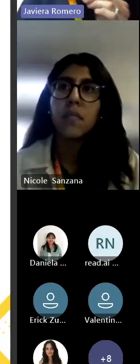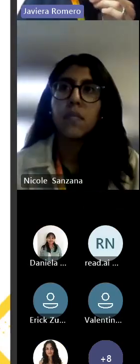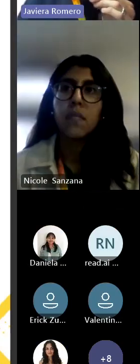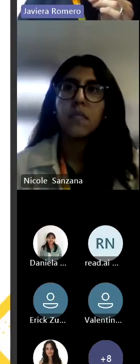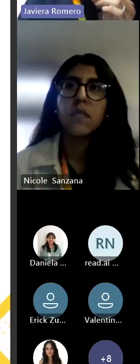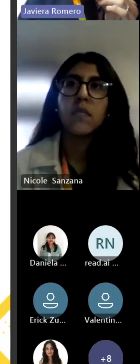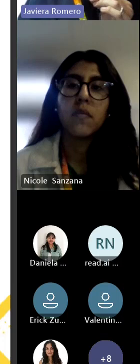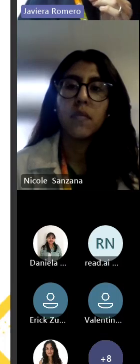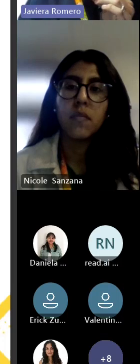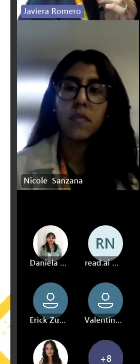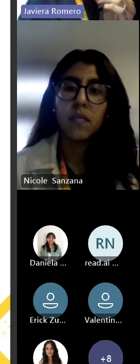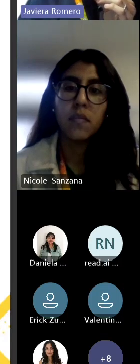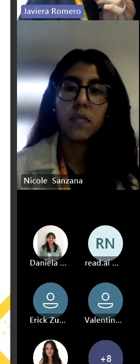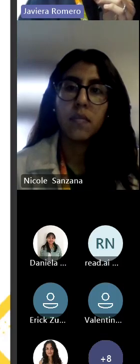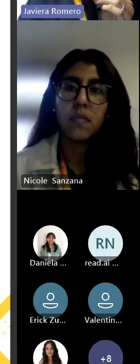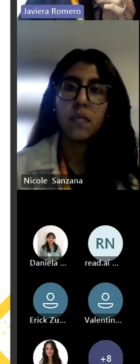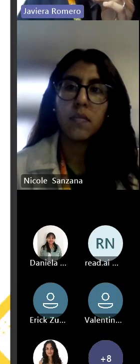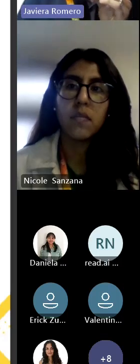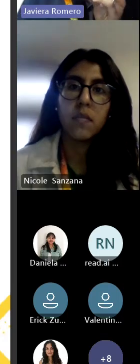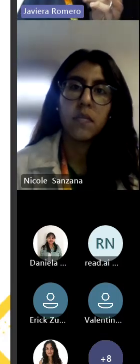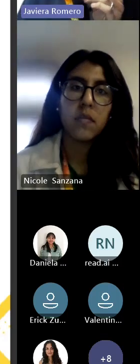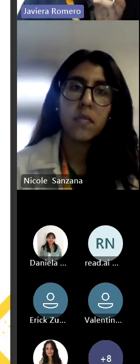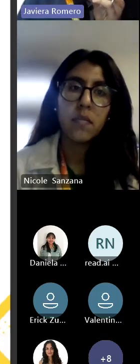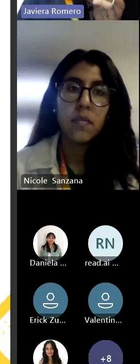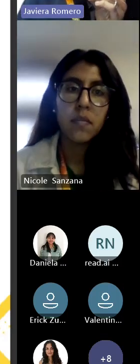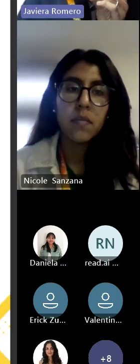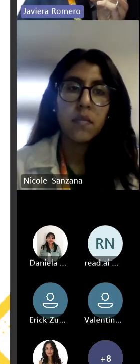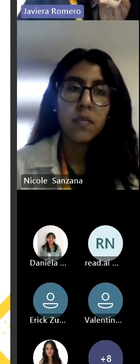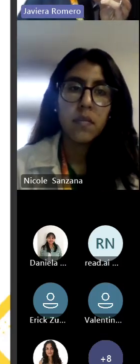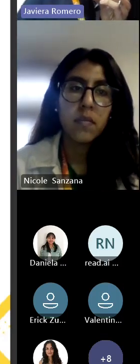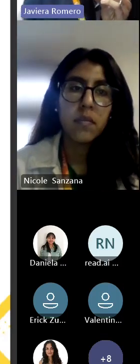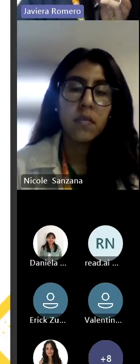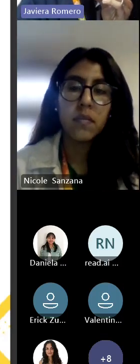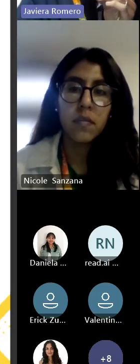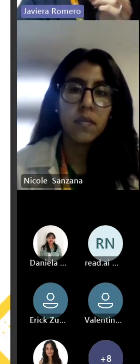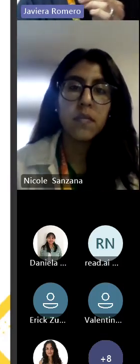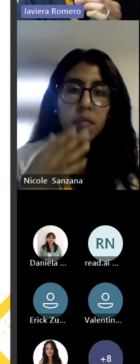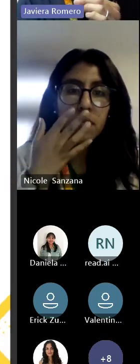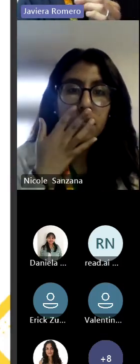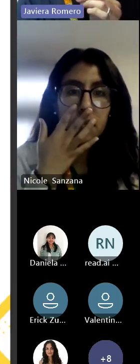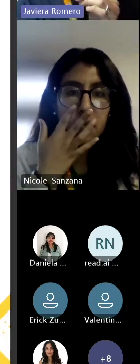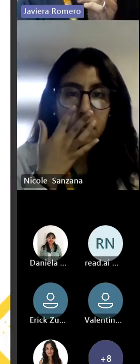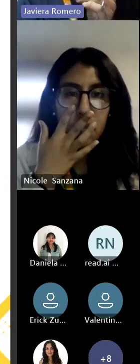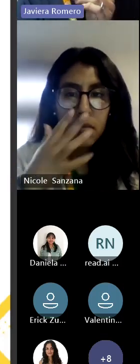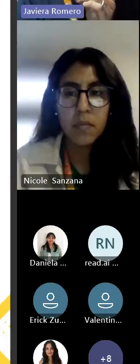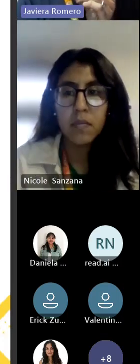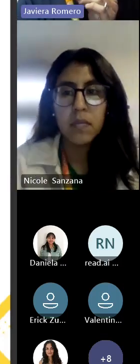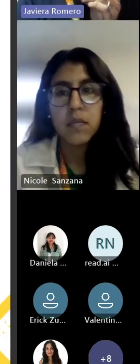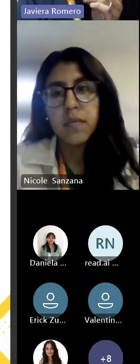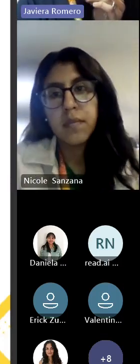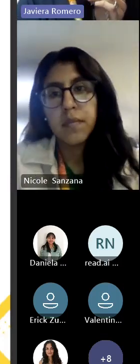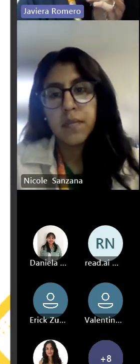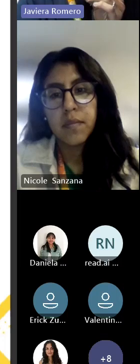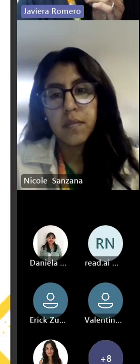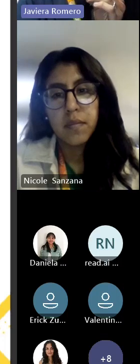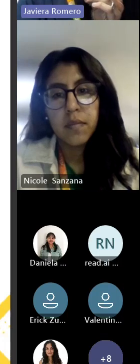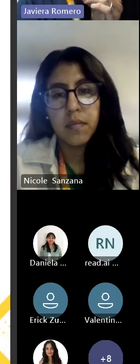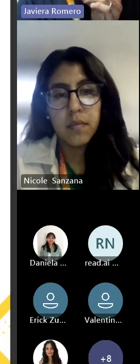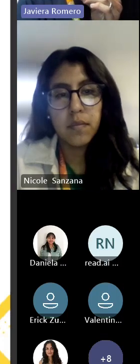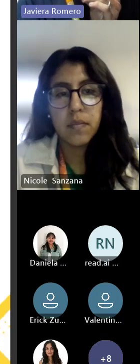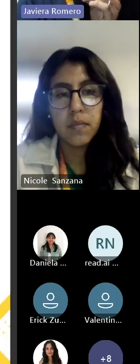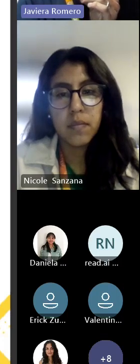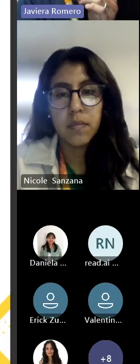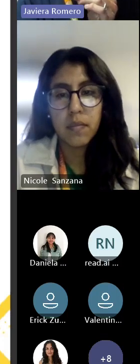acá tenemos las herramientas posibles para realizar la detección, ¿cierto? Se encuentra la aplicación de instrumentos de pesquisa y la detección de señales de